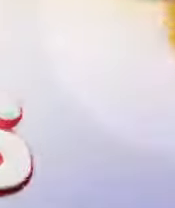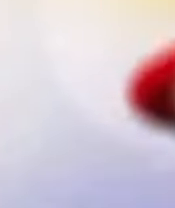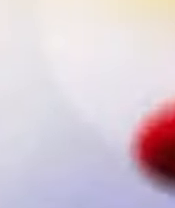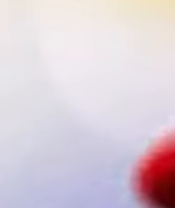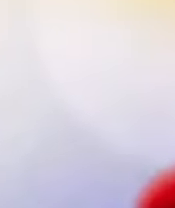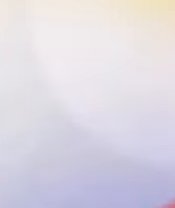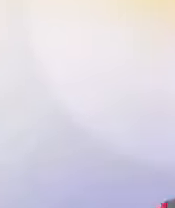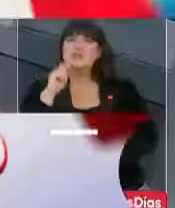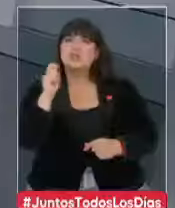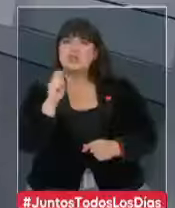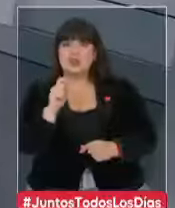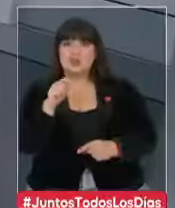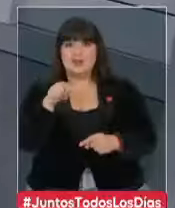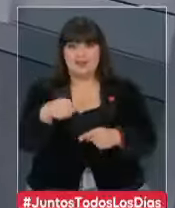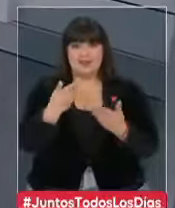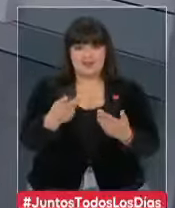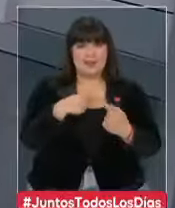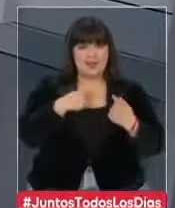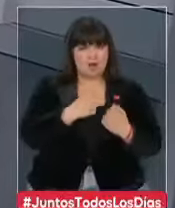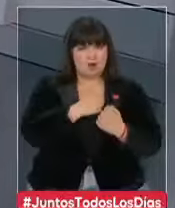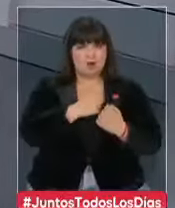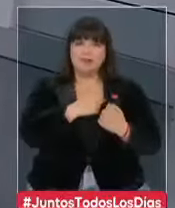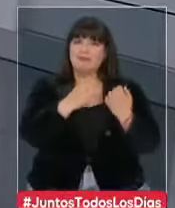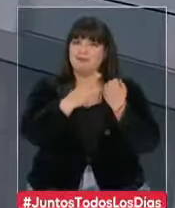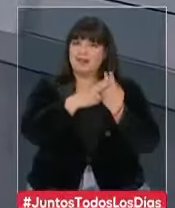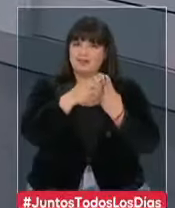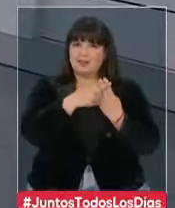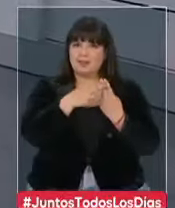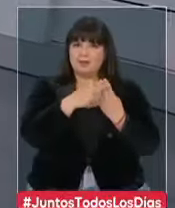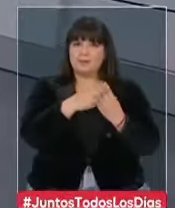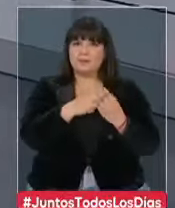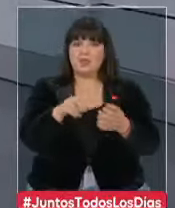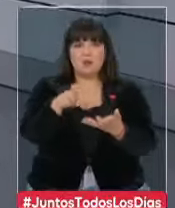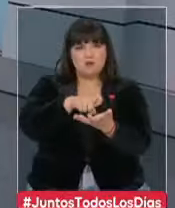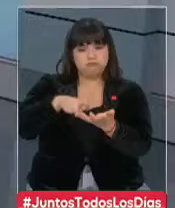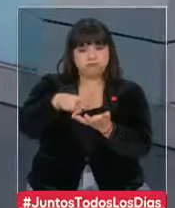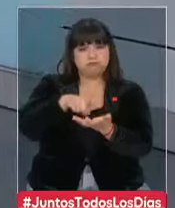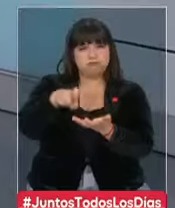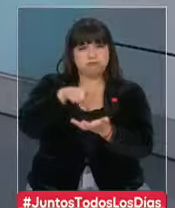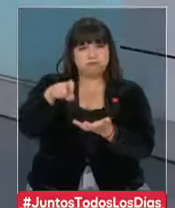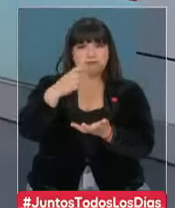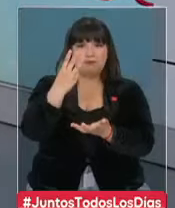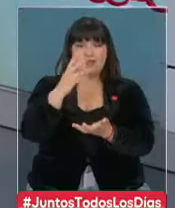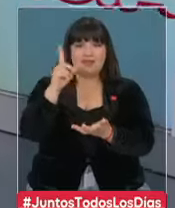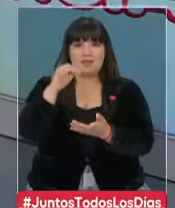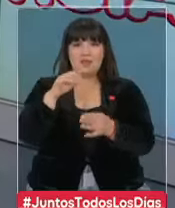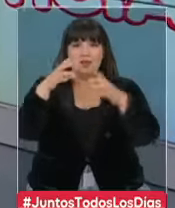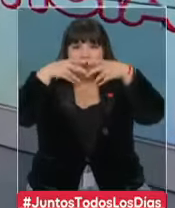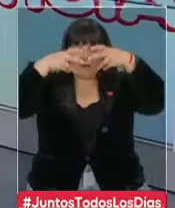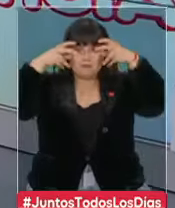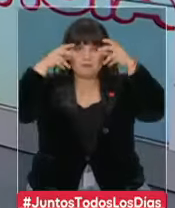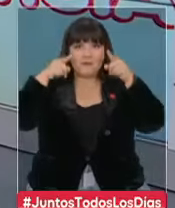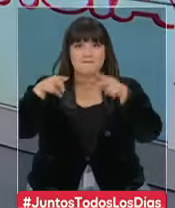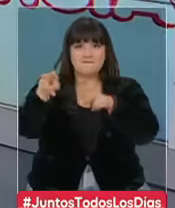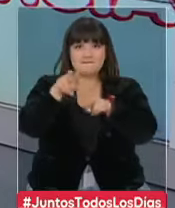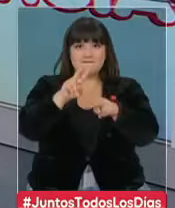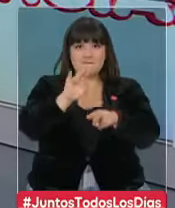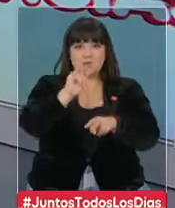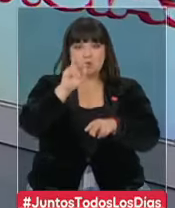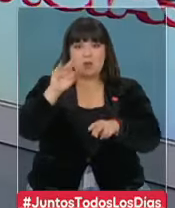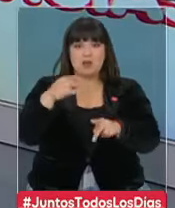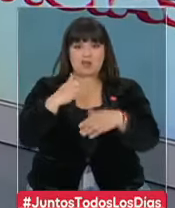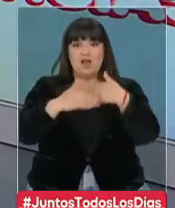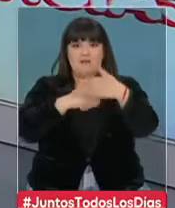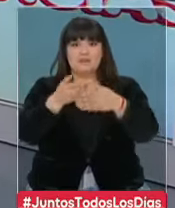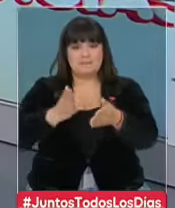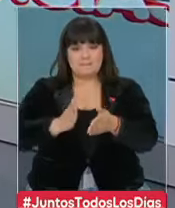la tecnología están en el corazón de la Teletón. Impresión 3D, realidad virtual, son algunos de los avances que